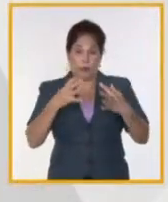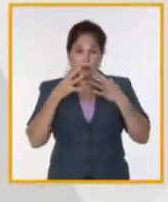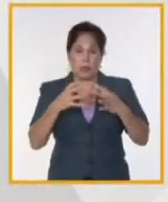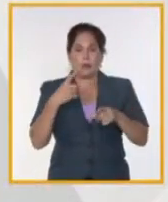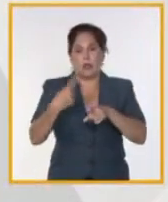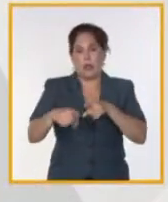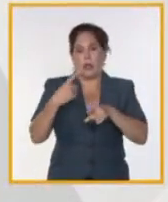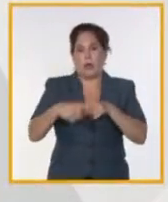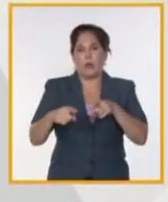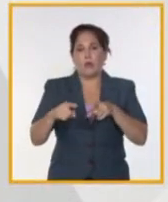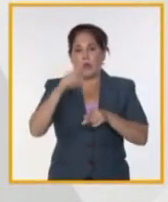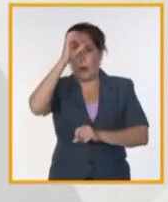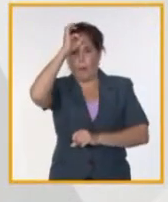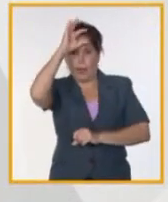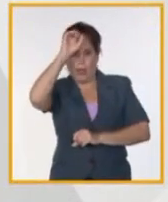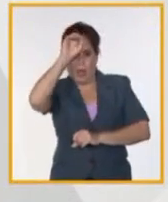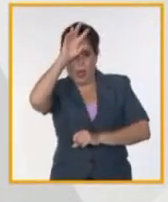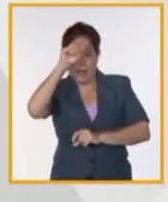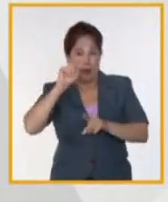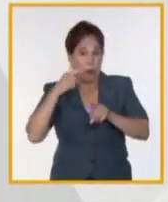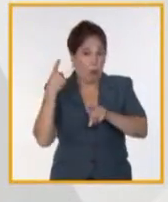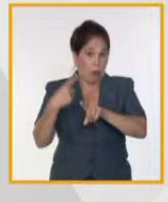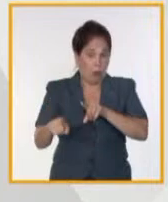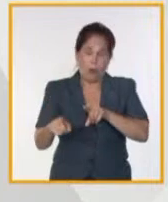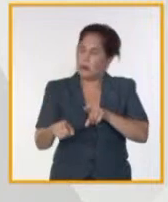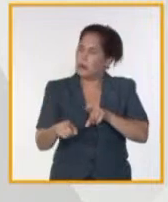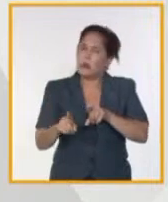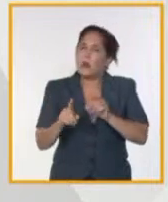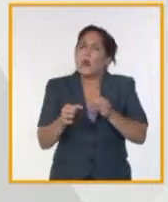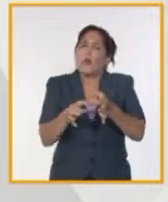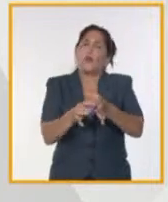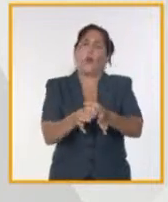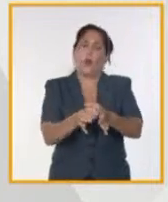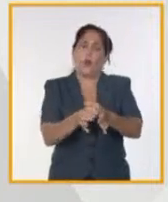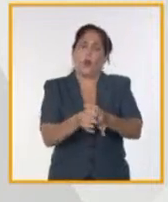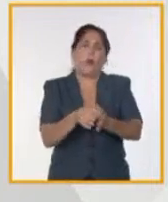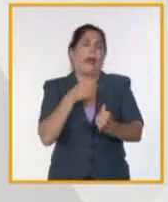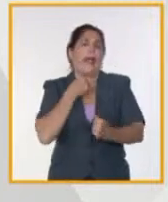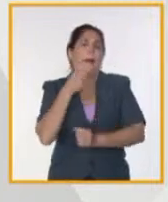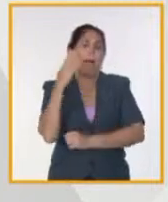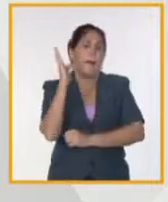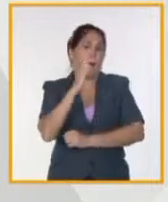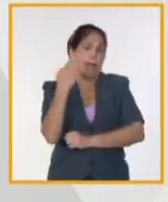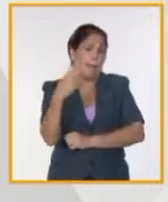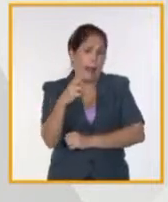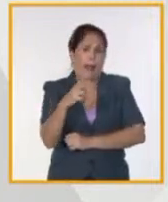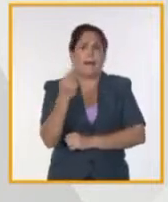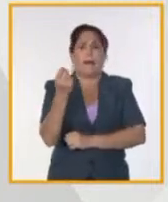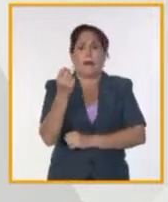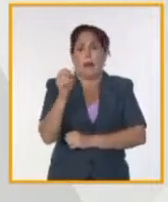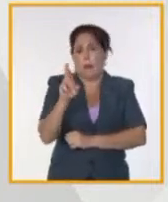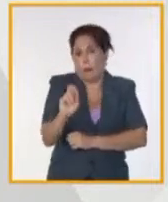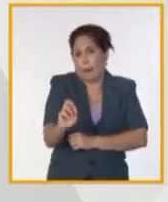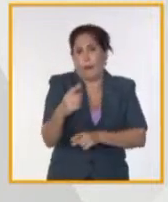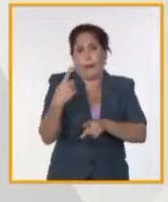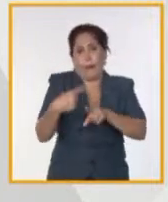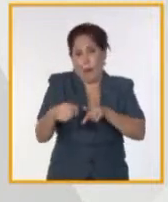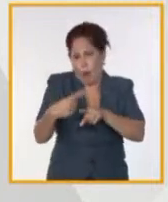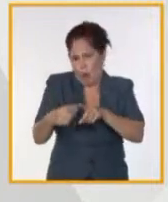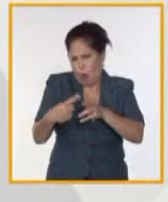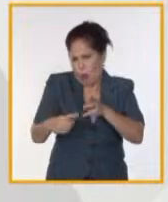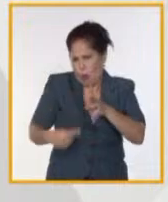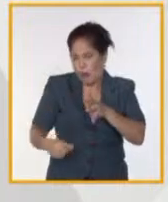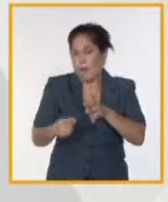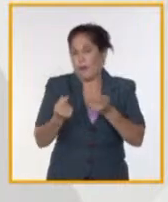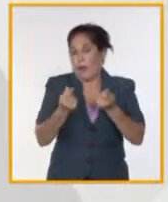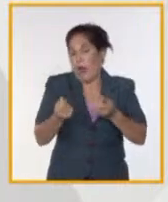recursos minerales en algunos casos, y en otros no tan grandes, pero sí muy importantes recursos minerales que pueden y siguen contribuyendo a la